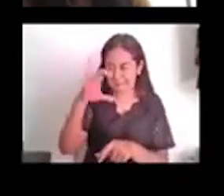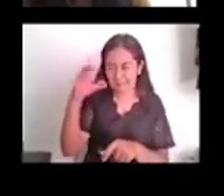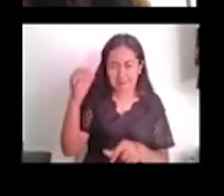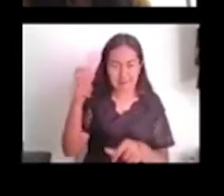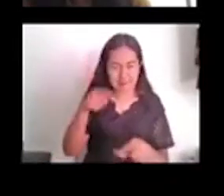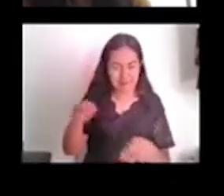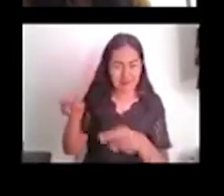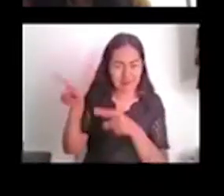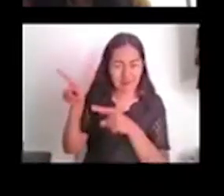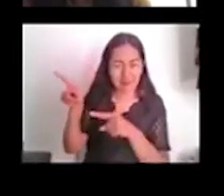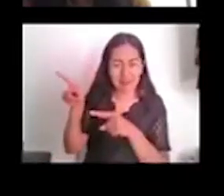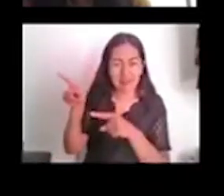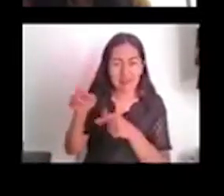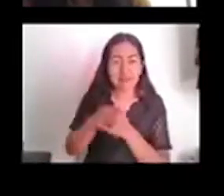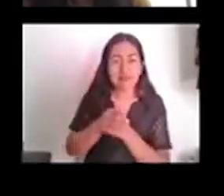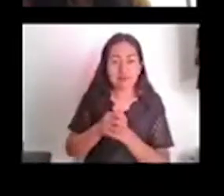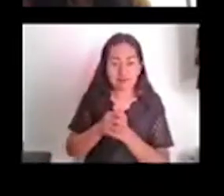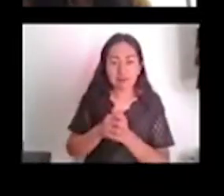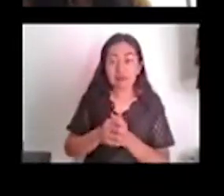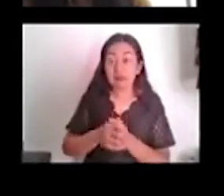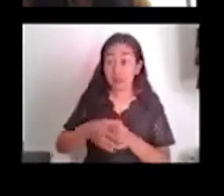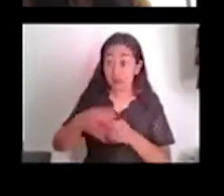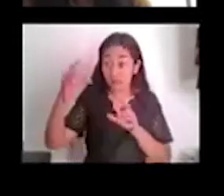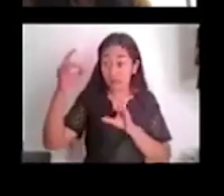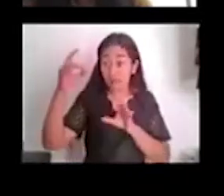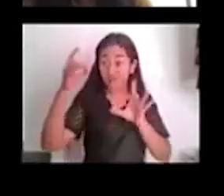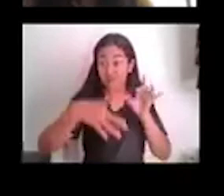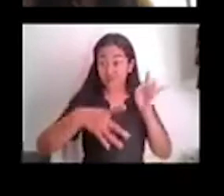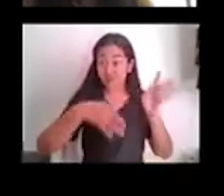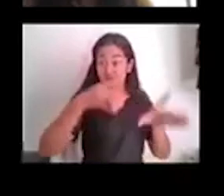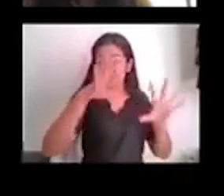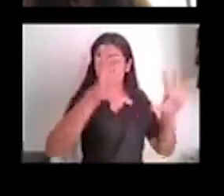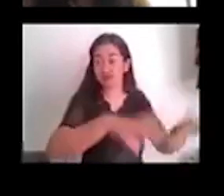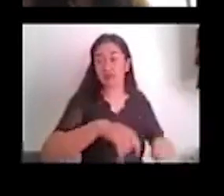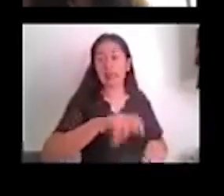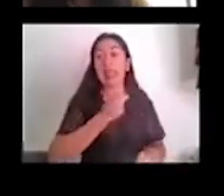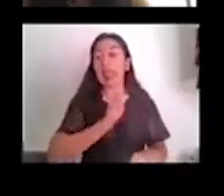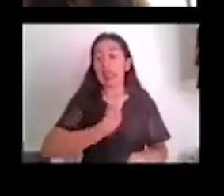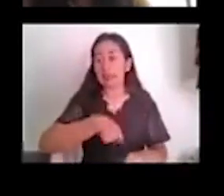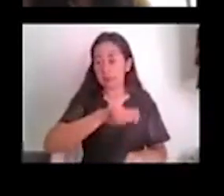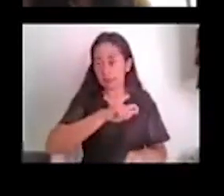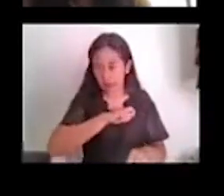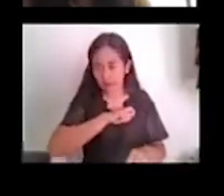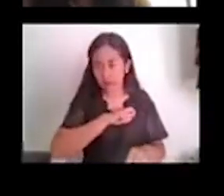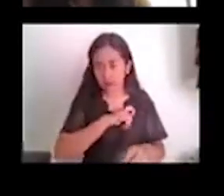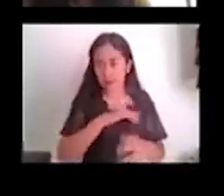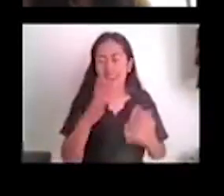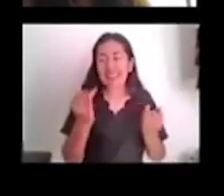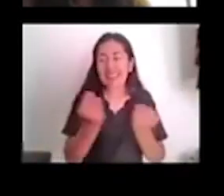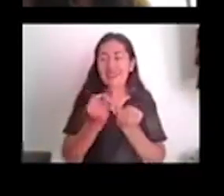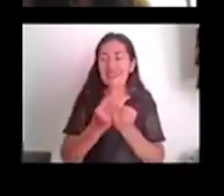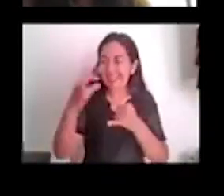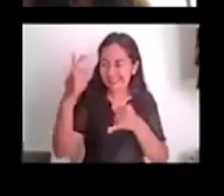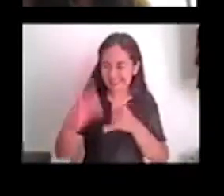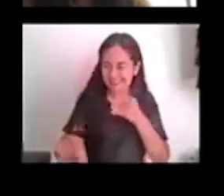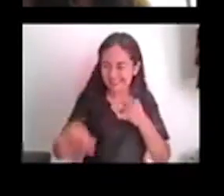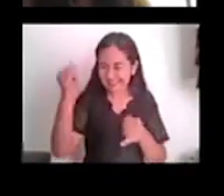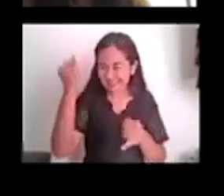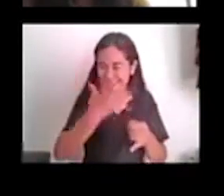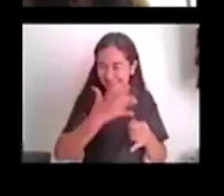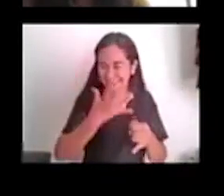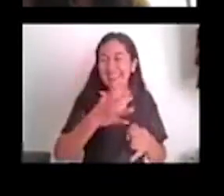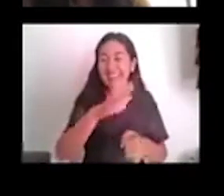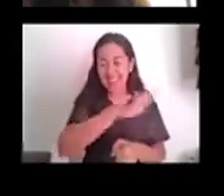de Tlatelolco con la conquista española. Y la última imagen me parece que es el mercado, justamente el mercado de